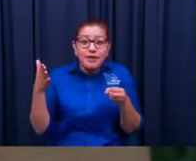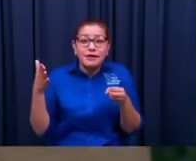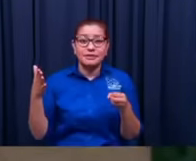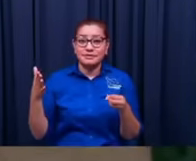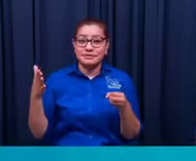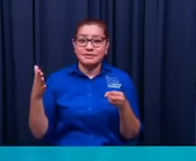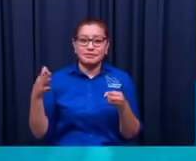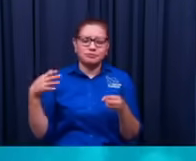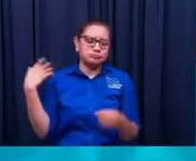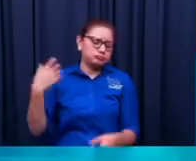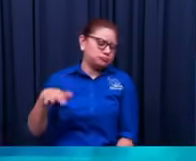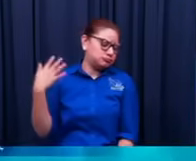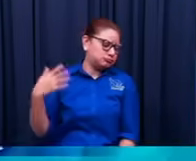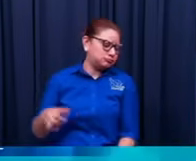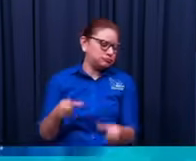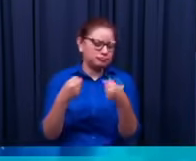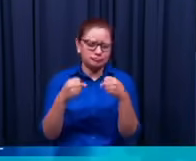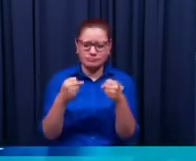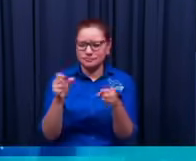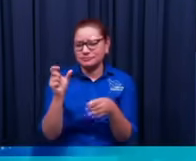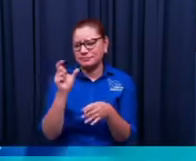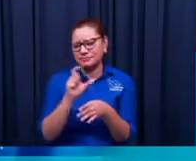van a ser imparables.